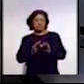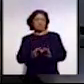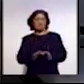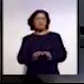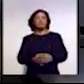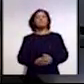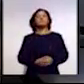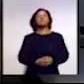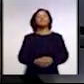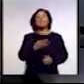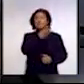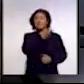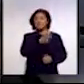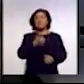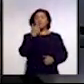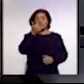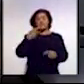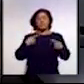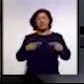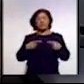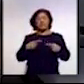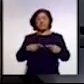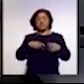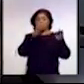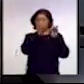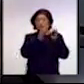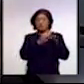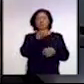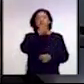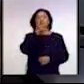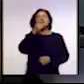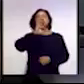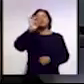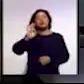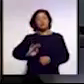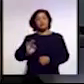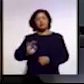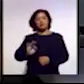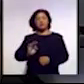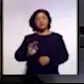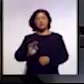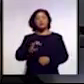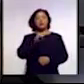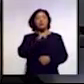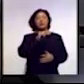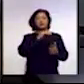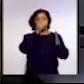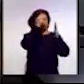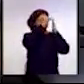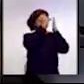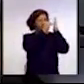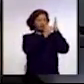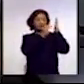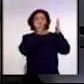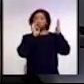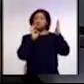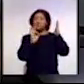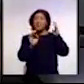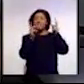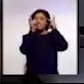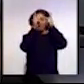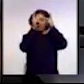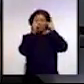las seis personas que cumplieron al 100% los requisitos para que buenos sean aceptados